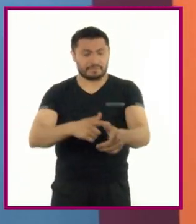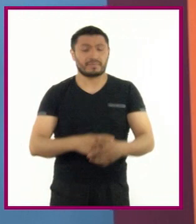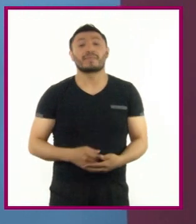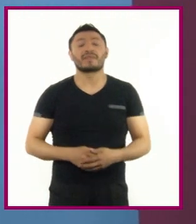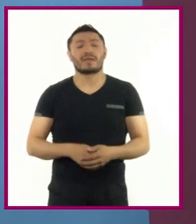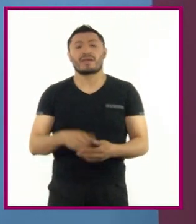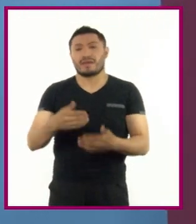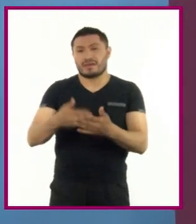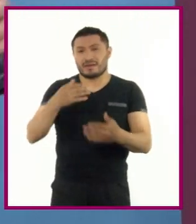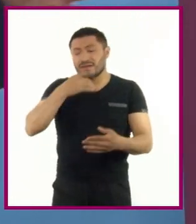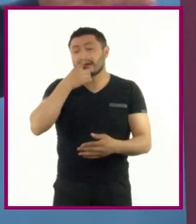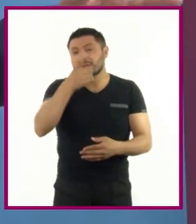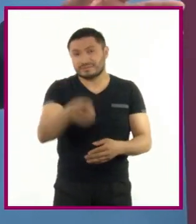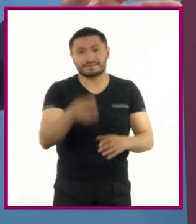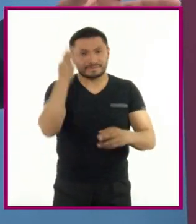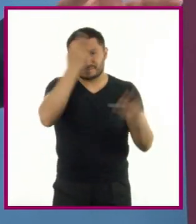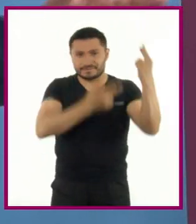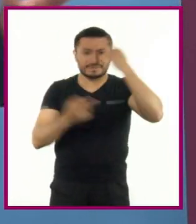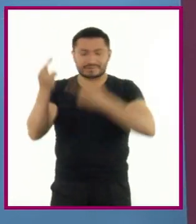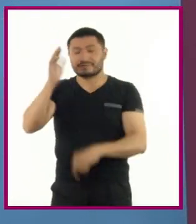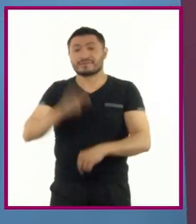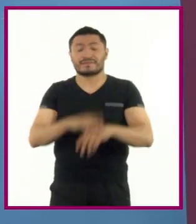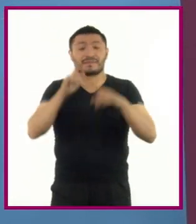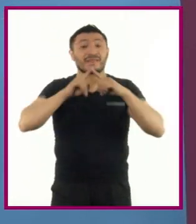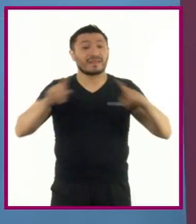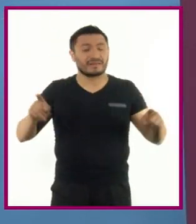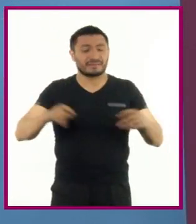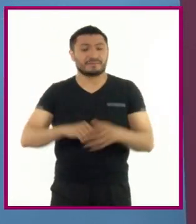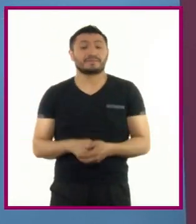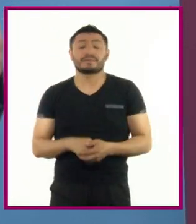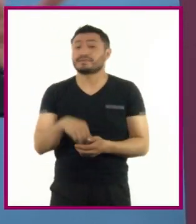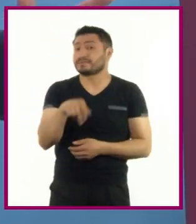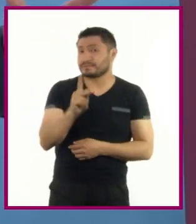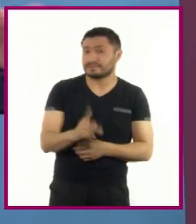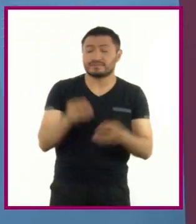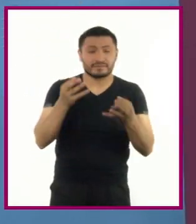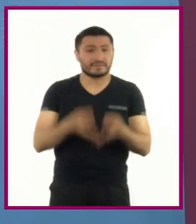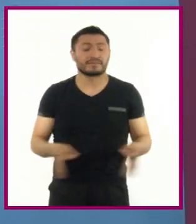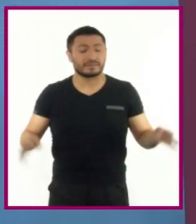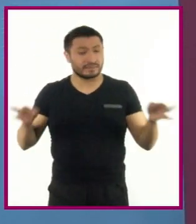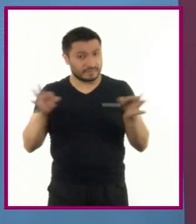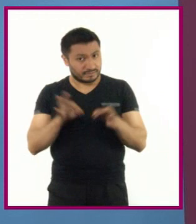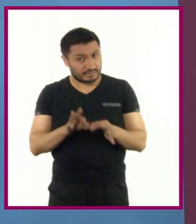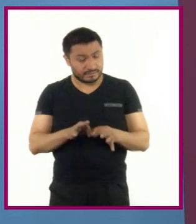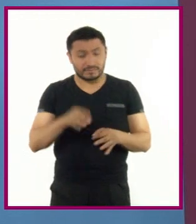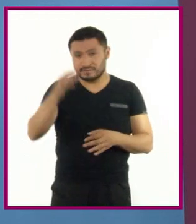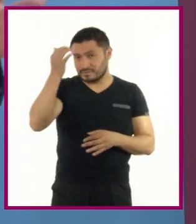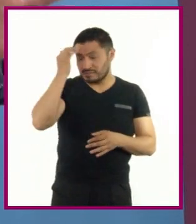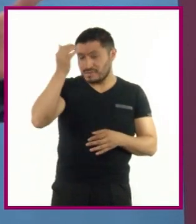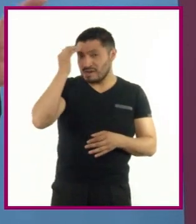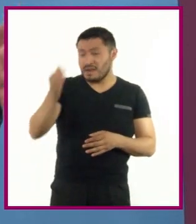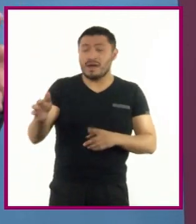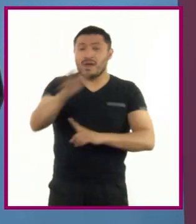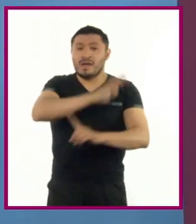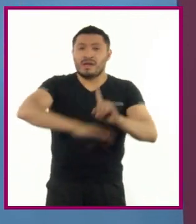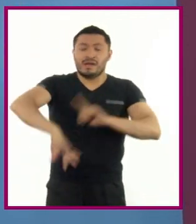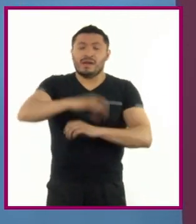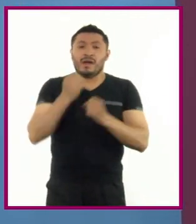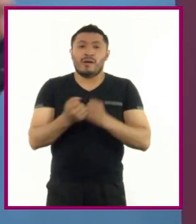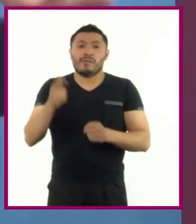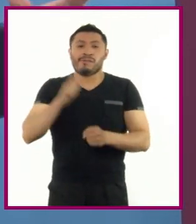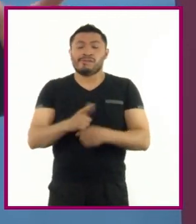había adelantado, analizaremos sus principales diferencias, pero más importante que ello, conoceremos el contexto